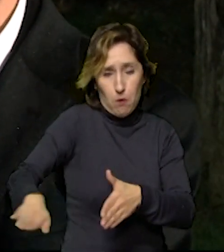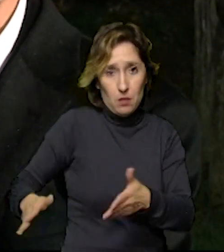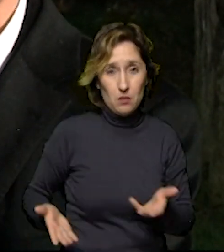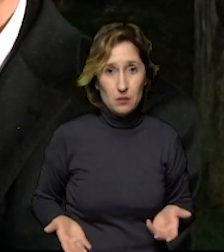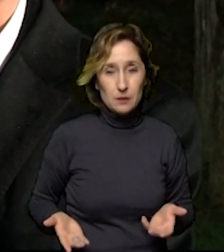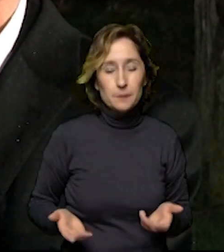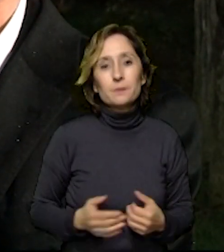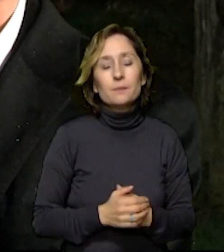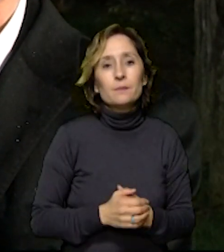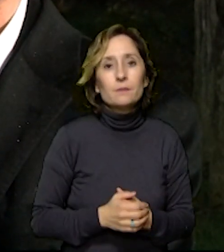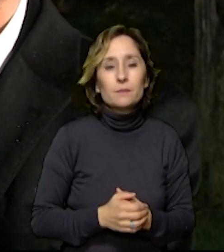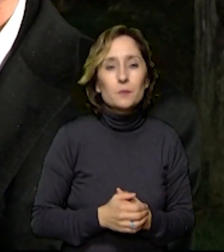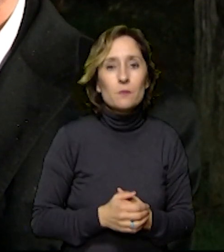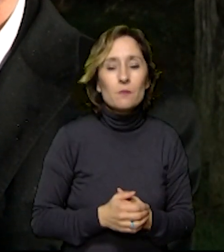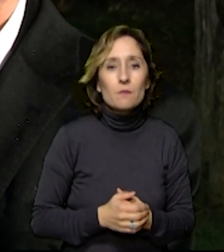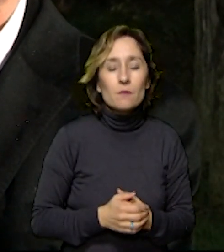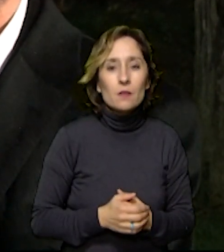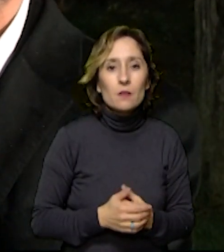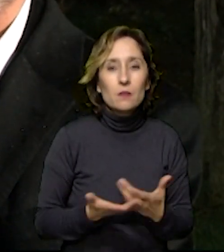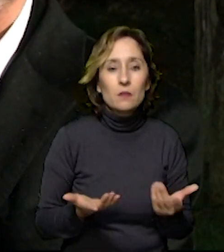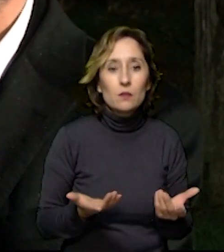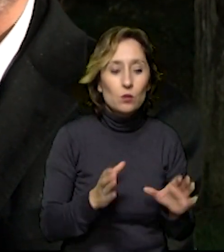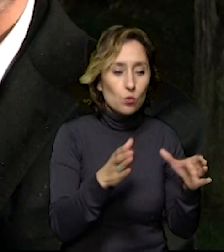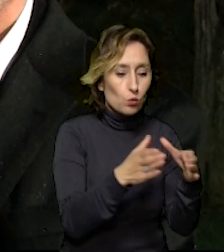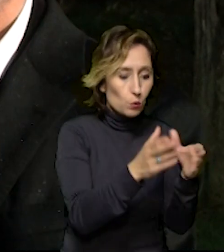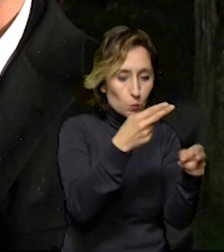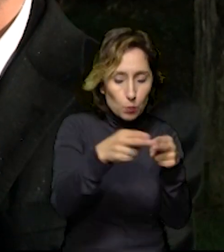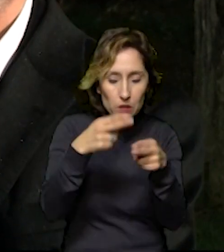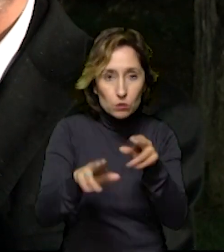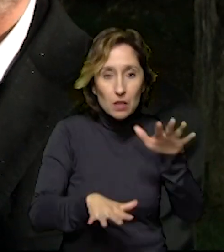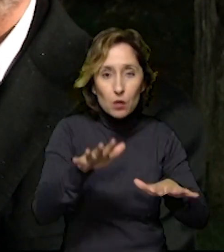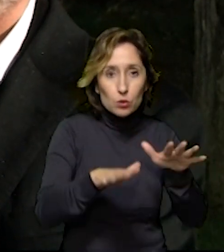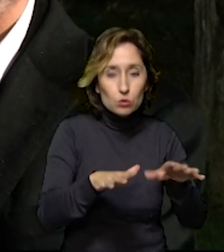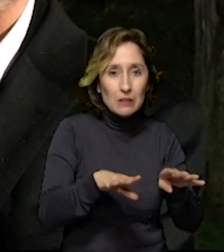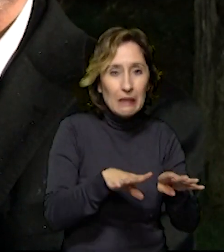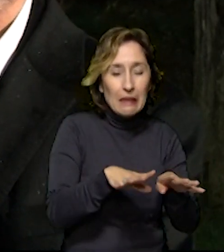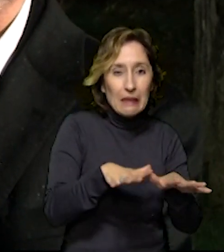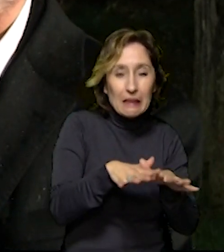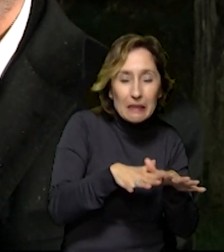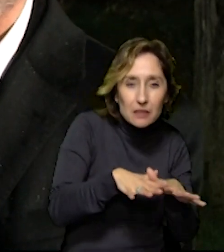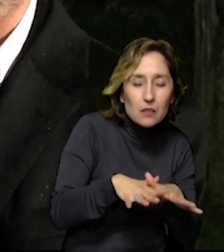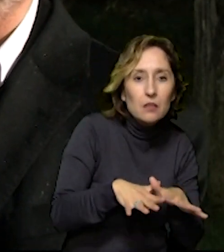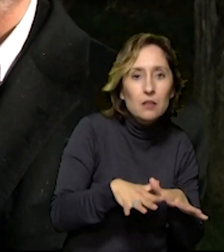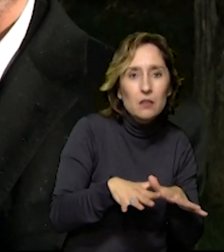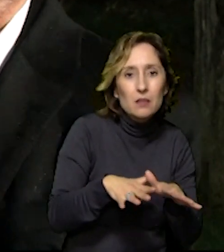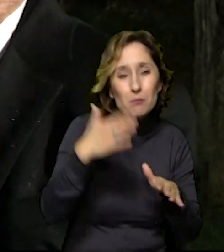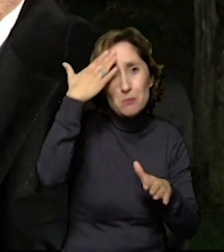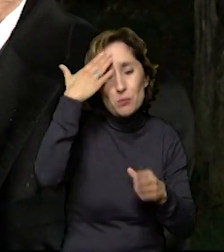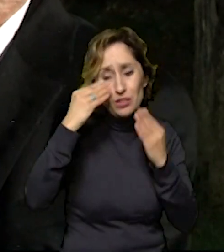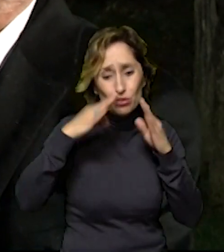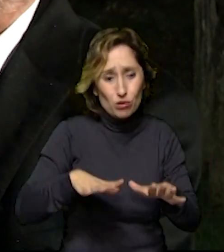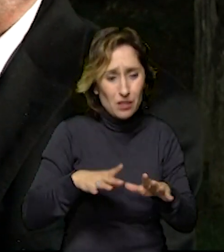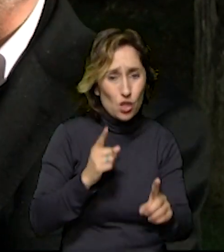se critique o que desde posiciones políticas se niegue la actuación en memoria histórica,